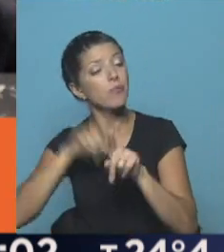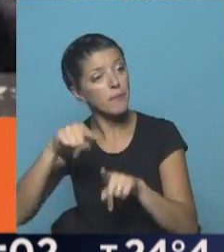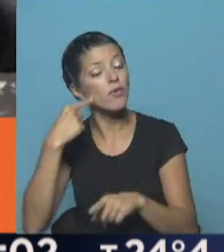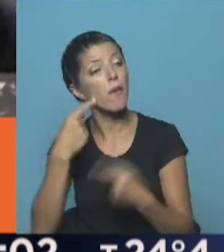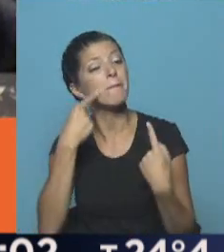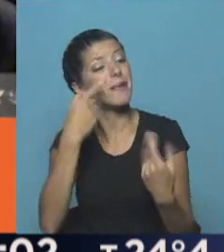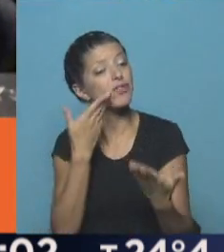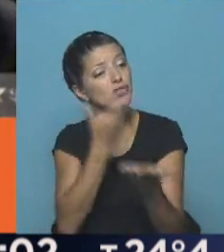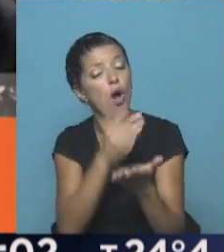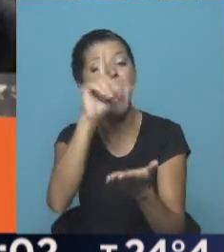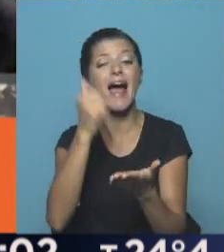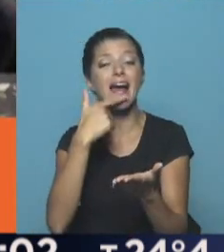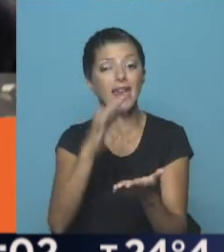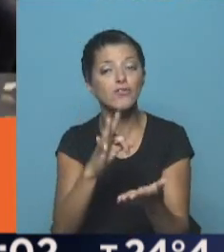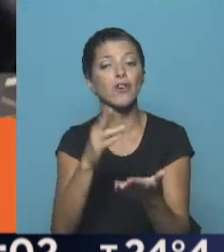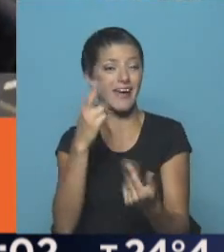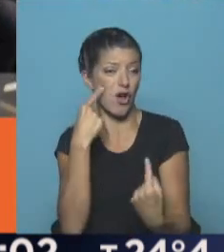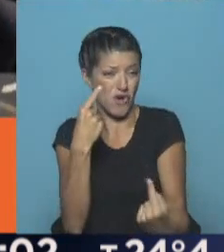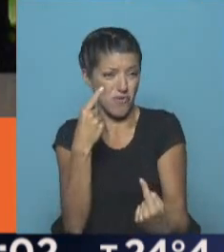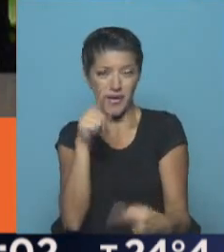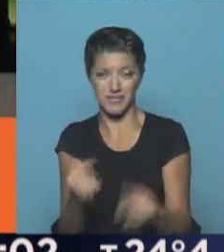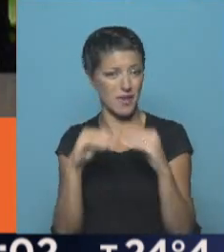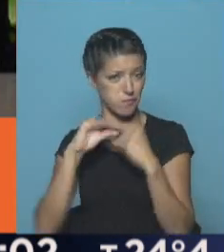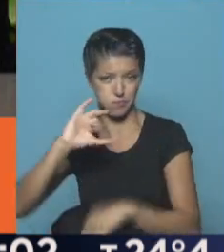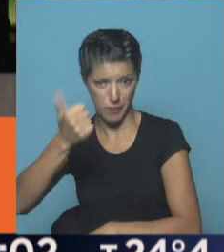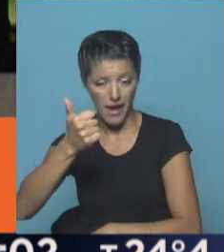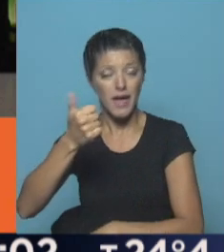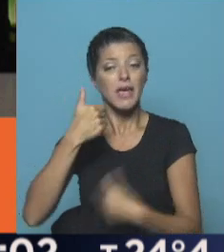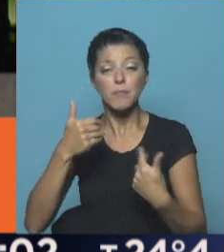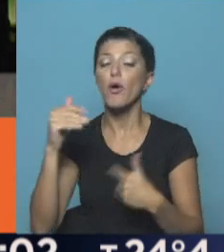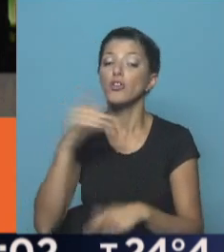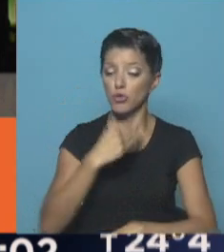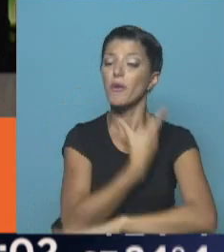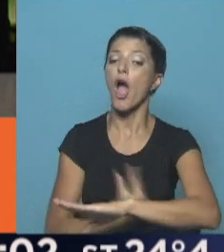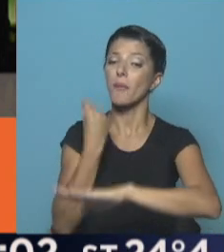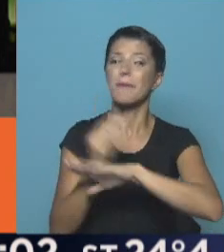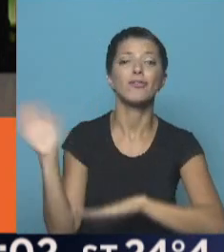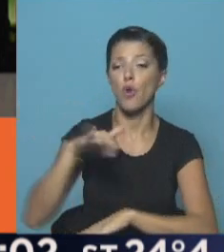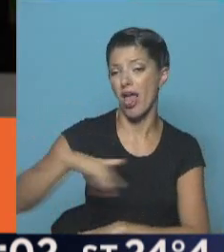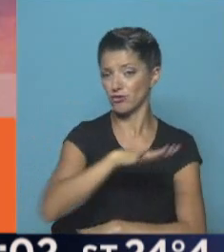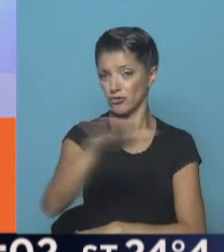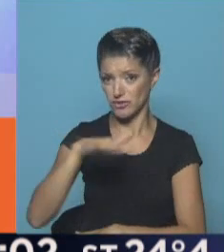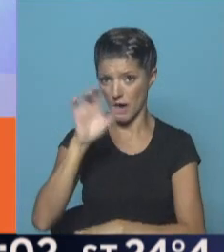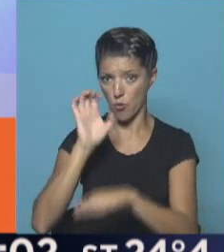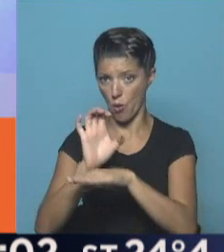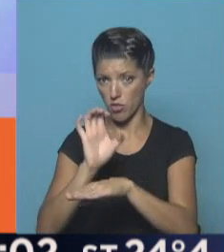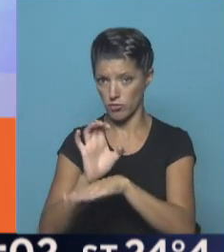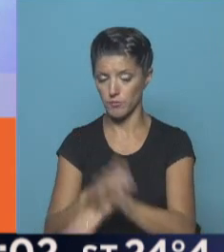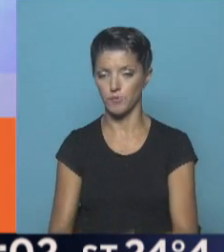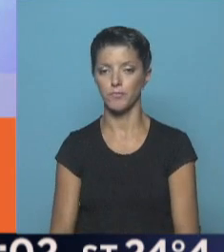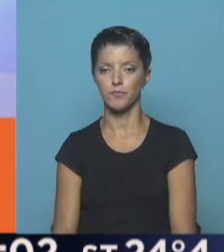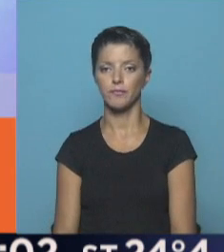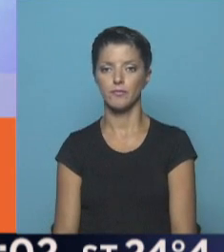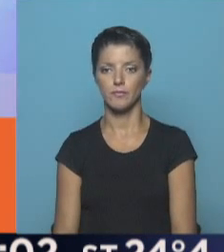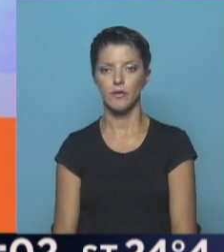resultados, prometiendo gobernar para todos los ecuatorianos y establecer un diálogo abierto con la ciudadanía. Hay que saber ganar